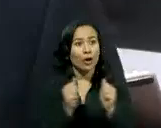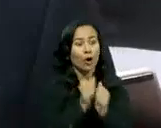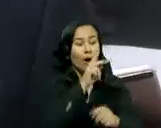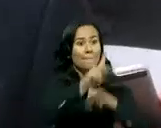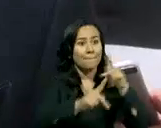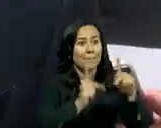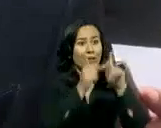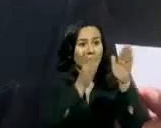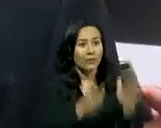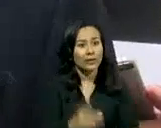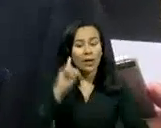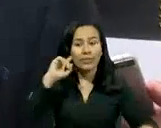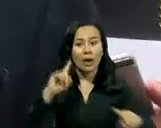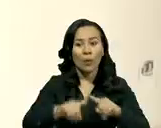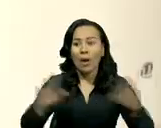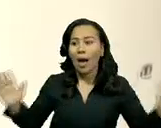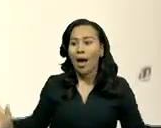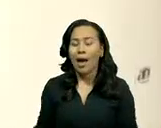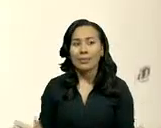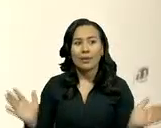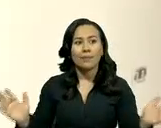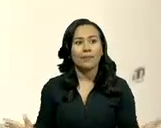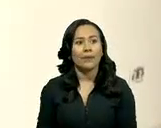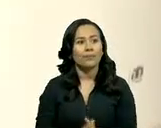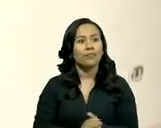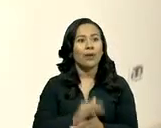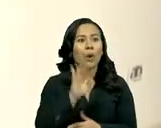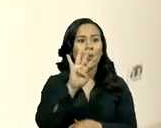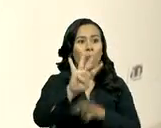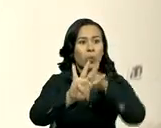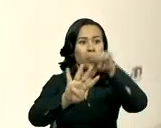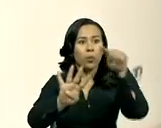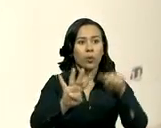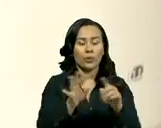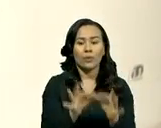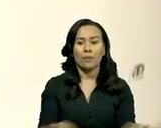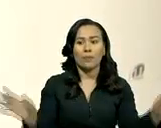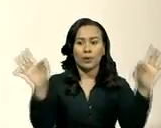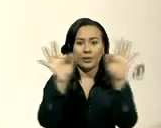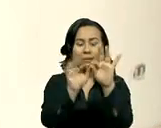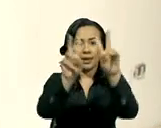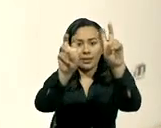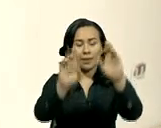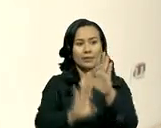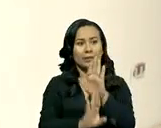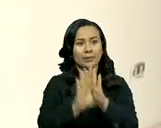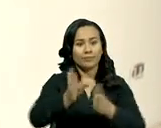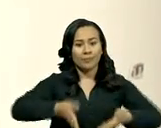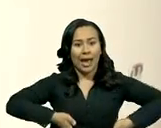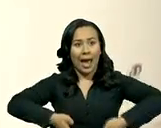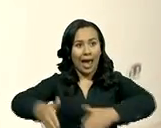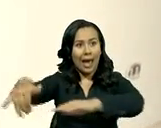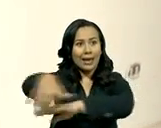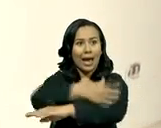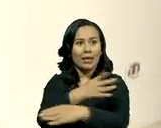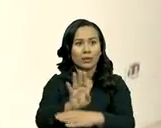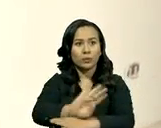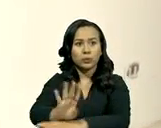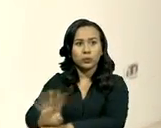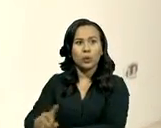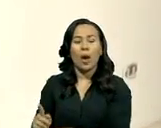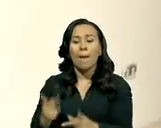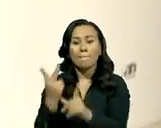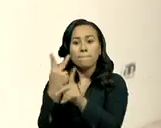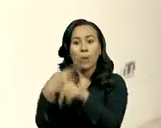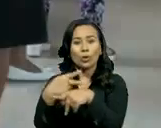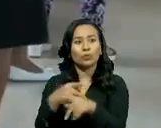seguro que vamos a motivar también el empleo. Son 4 ejes fundamentales, los cuales vamos a desarrollar: vialidad, riego, fomento productivo y